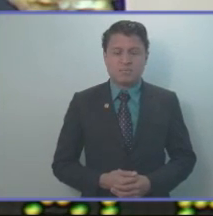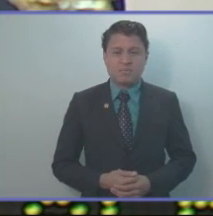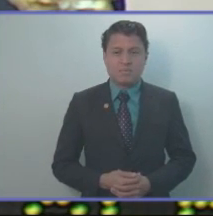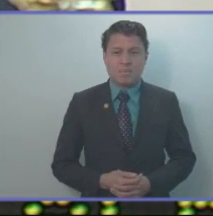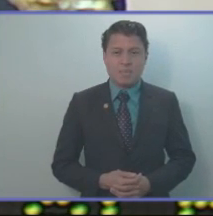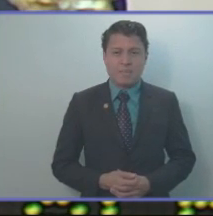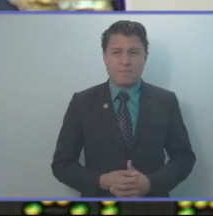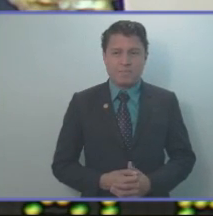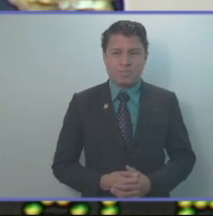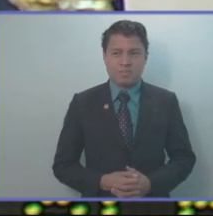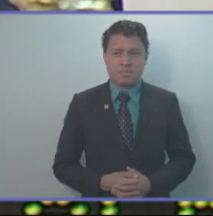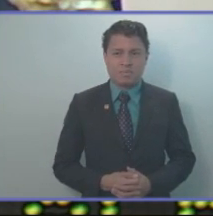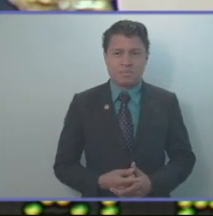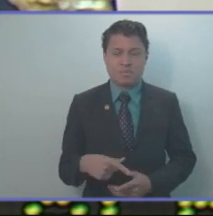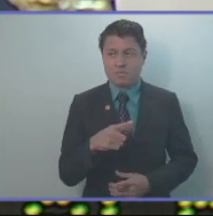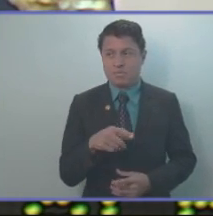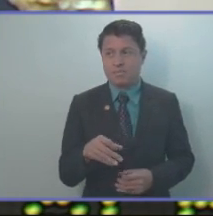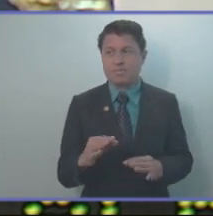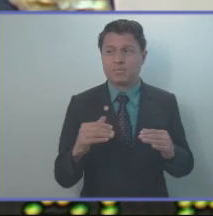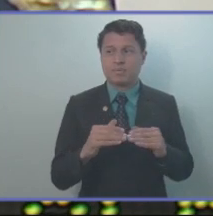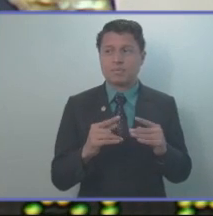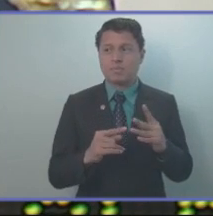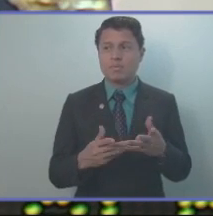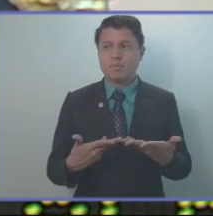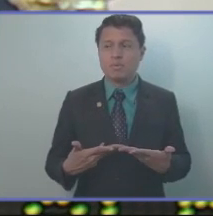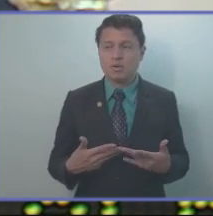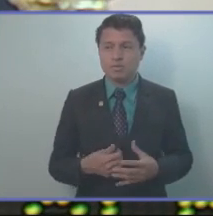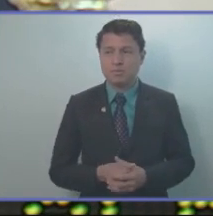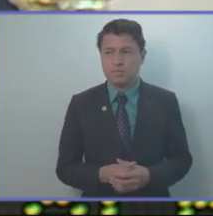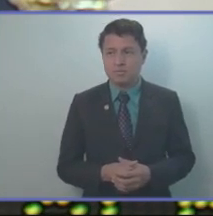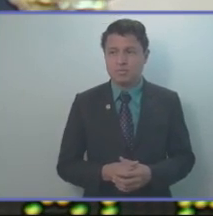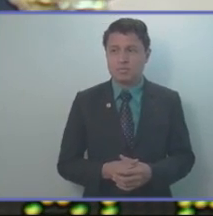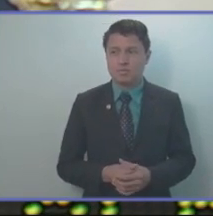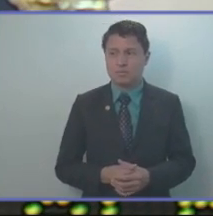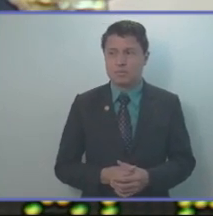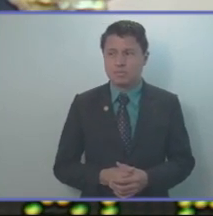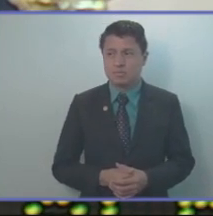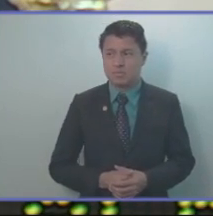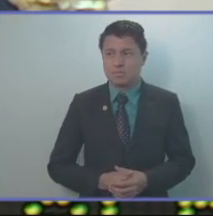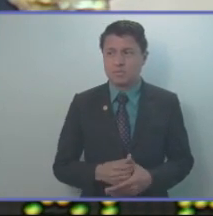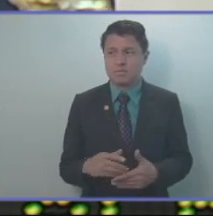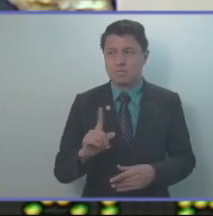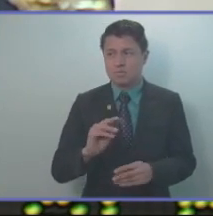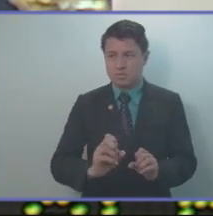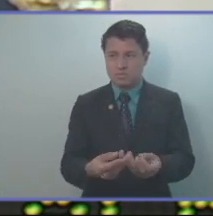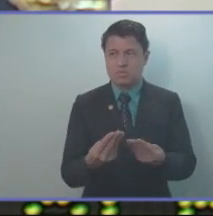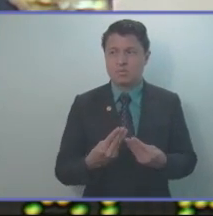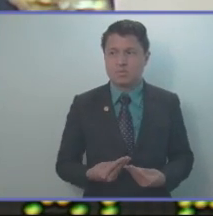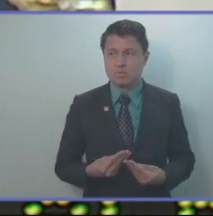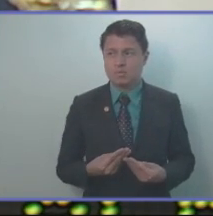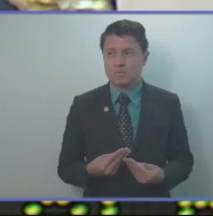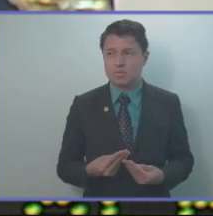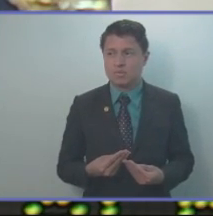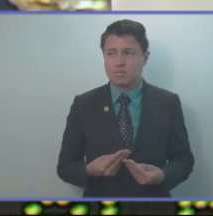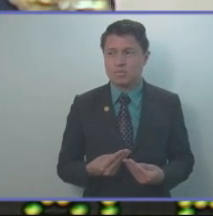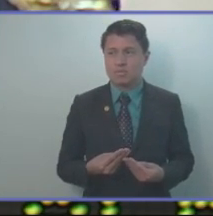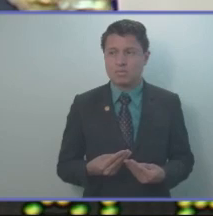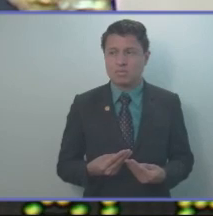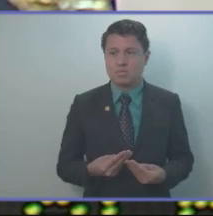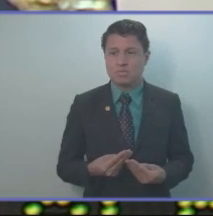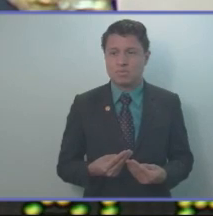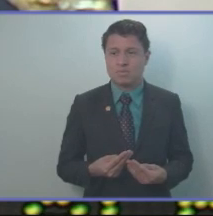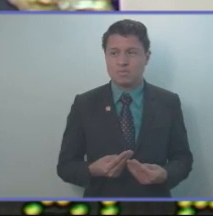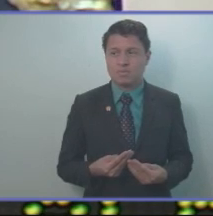haciendo, respetando el derecho de la población y de los usuarios de que cuando no reciben agua, no deben de